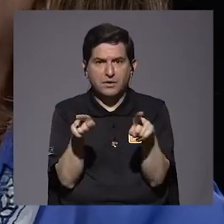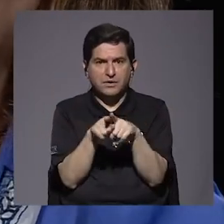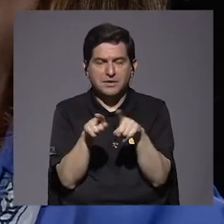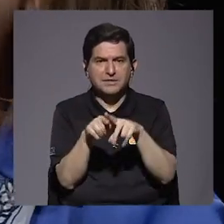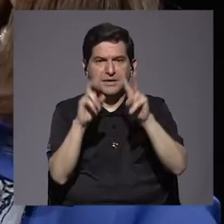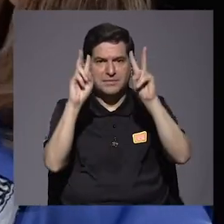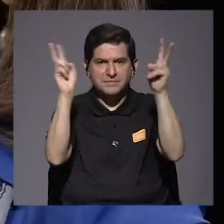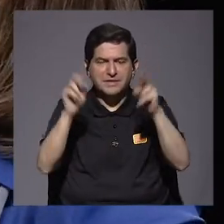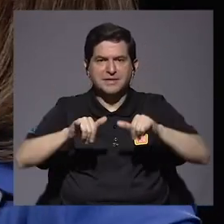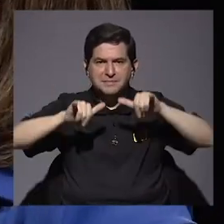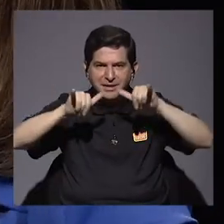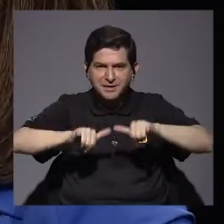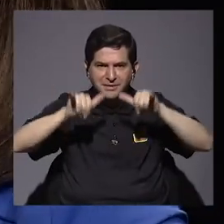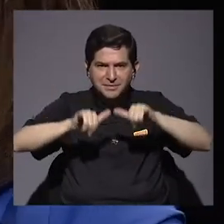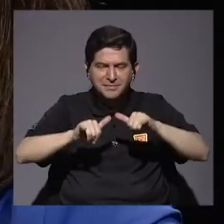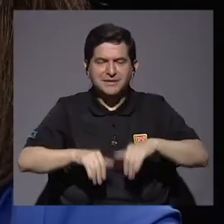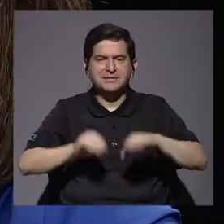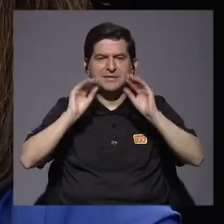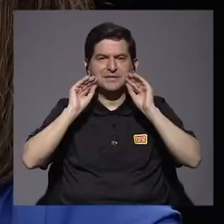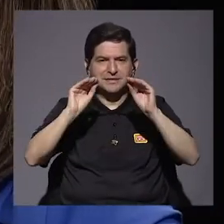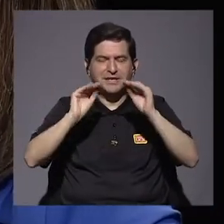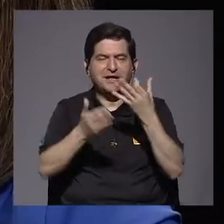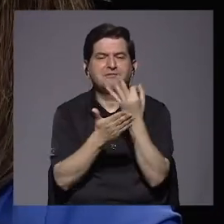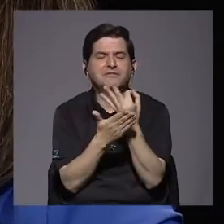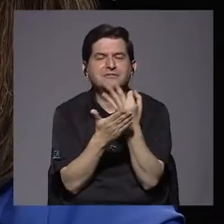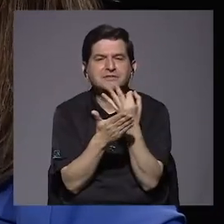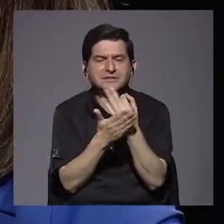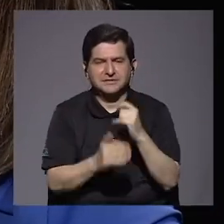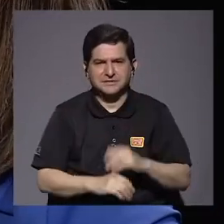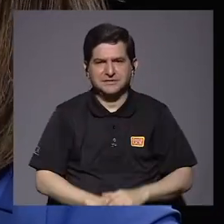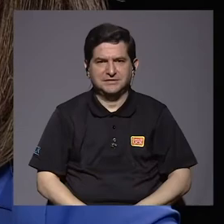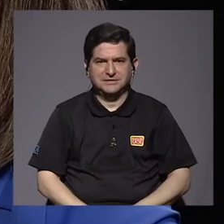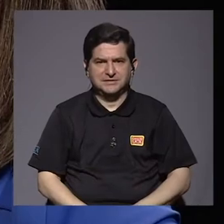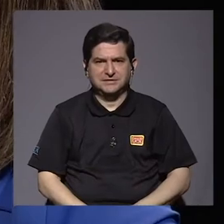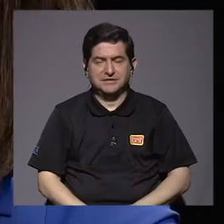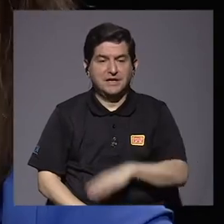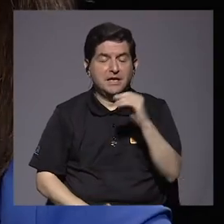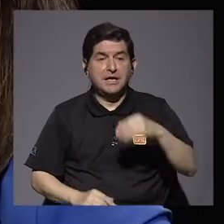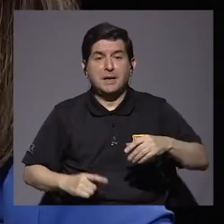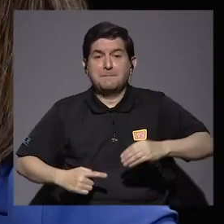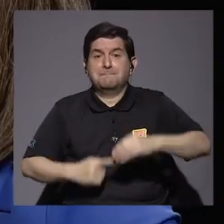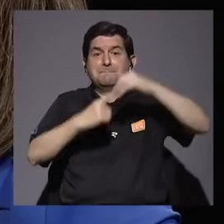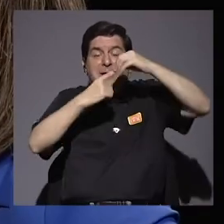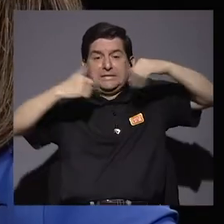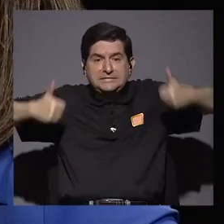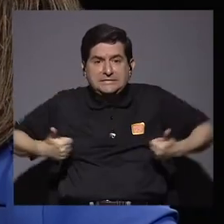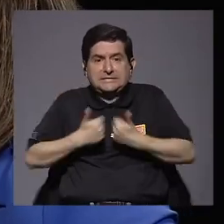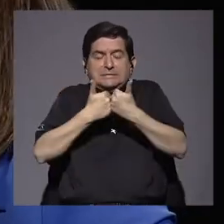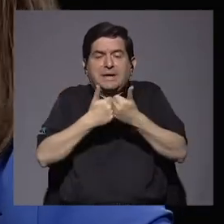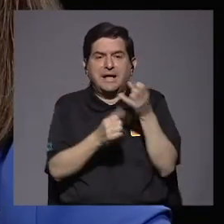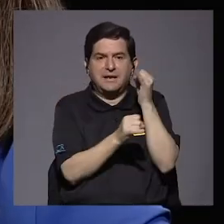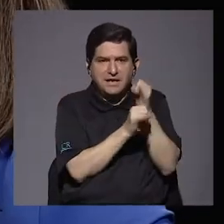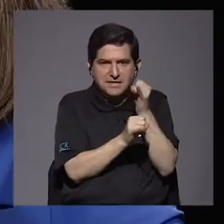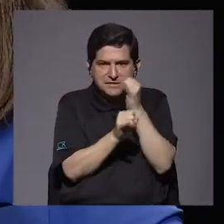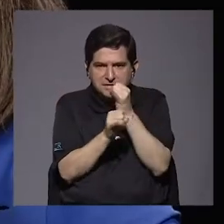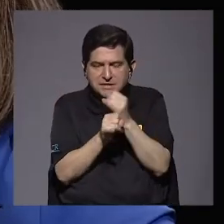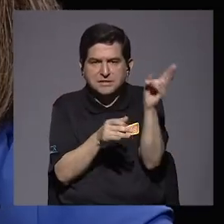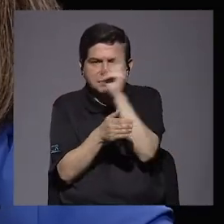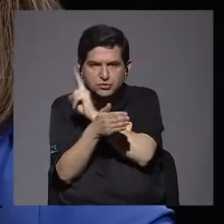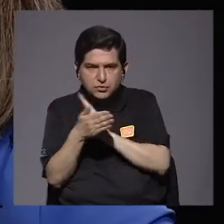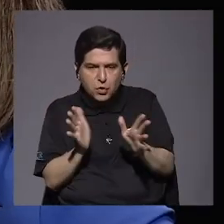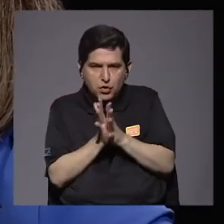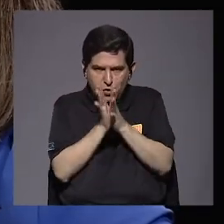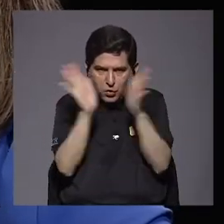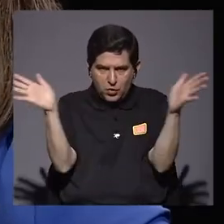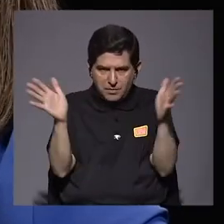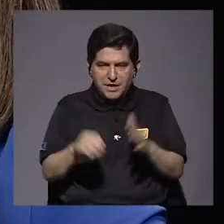pasa por un tema de sostenibilidad académica y financiera, y el mayor reto es que las instituciones y las